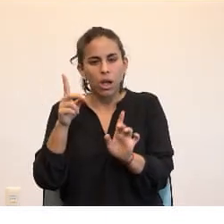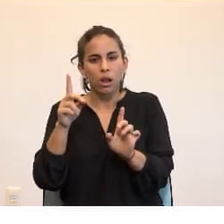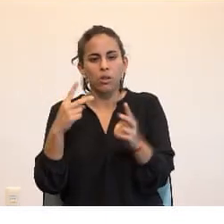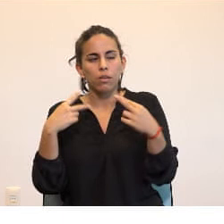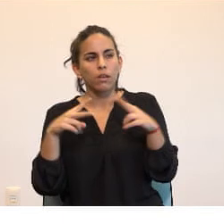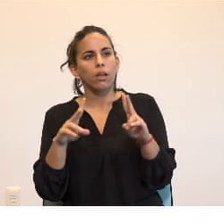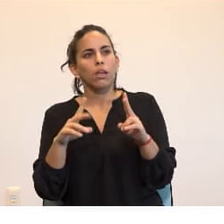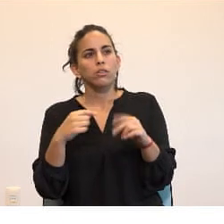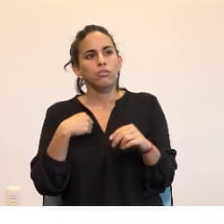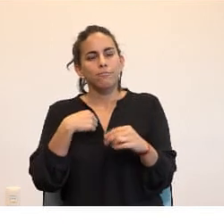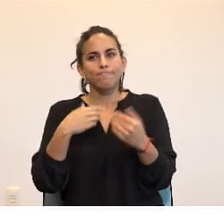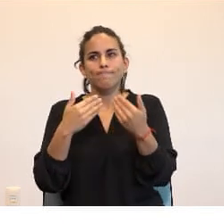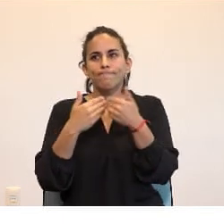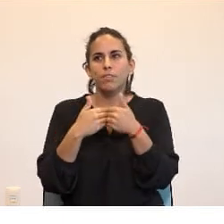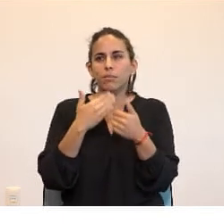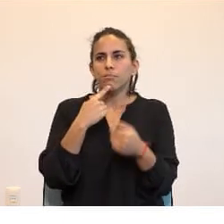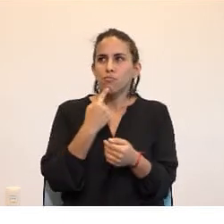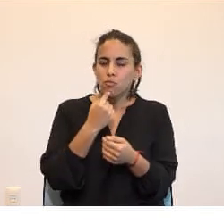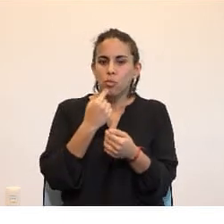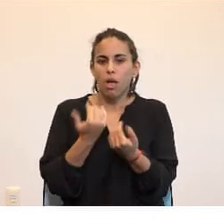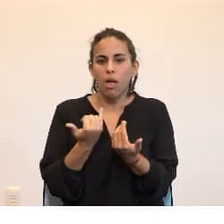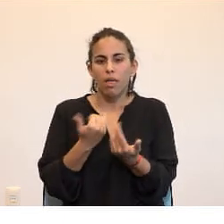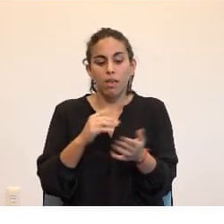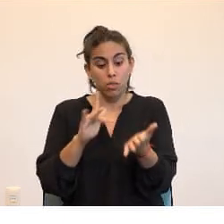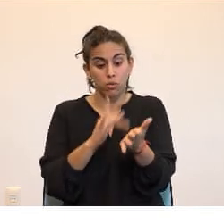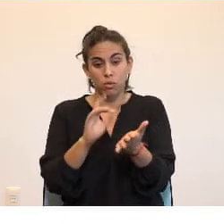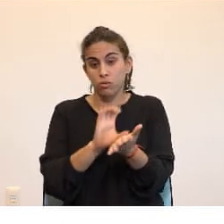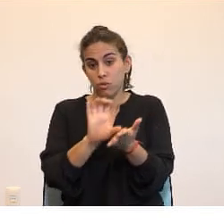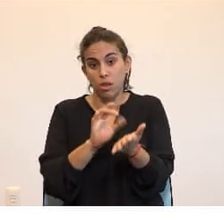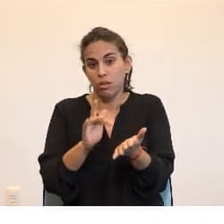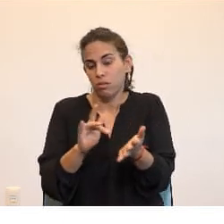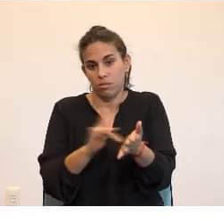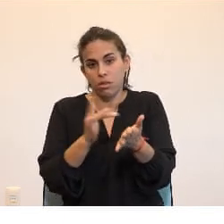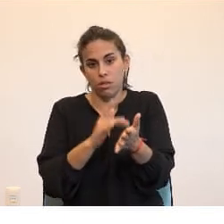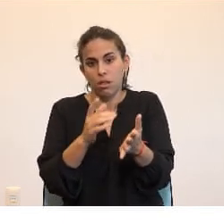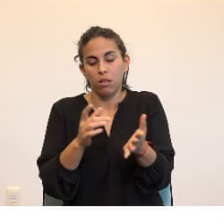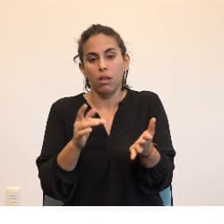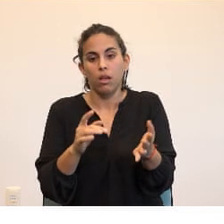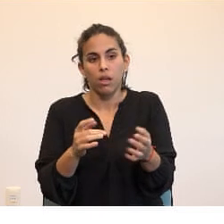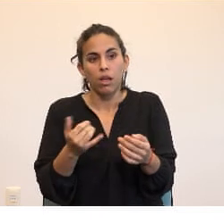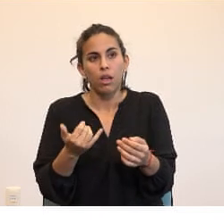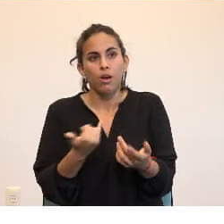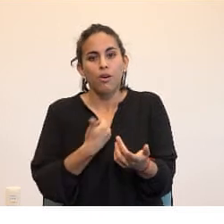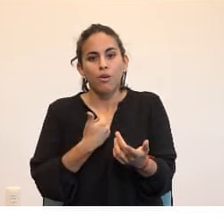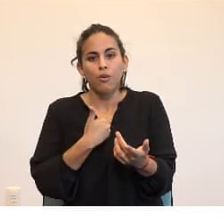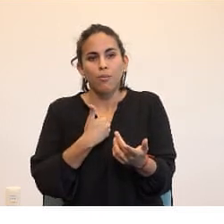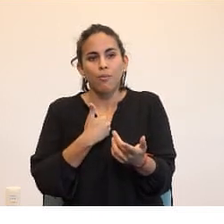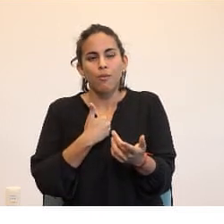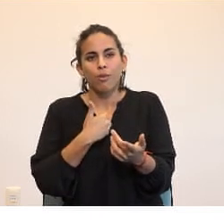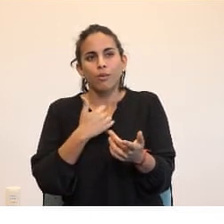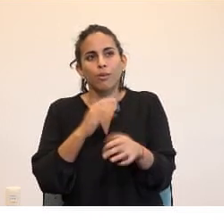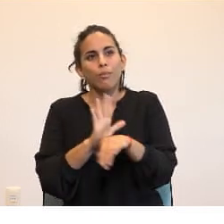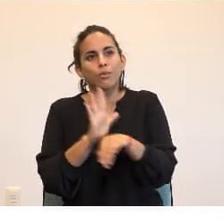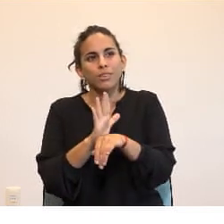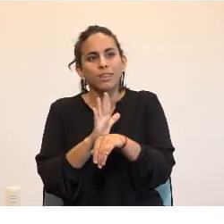un poco en este contexto de entornos digitales, como que hay como una falsa ilusión